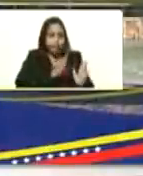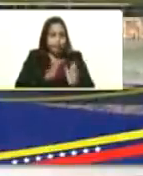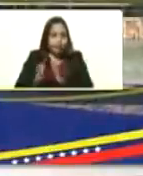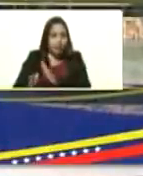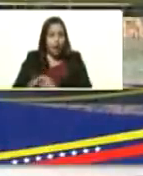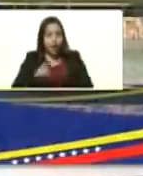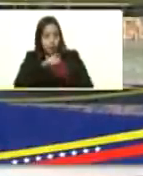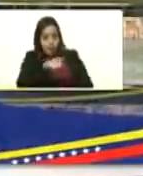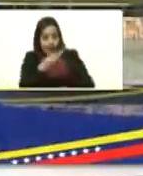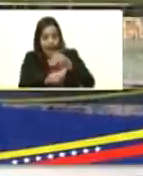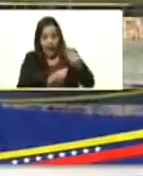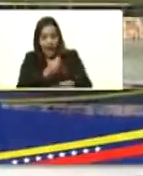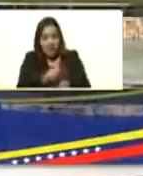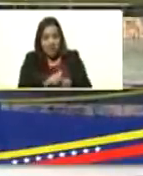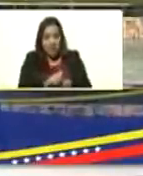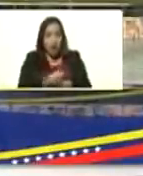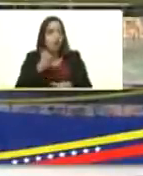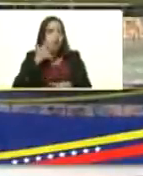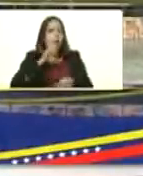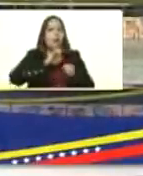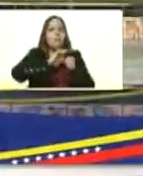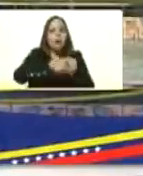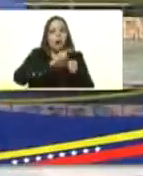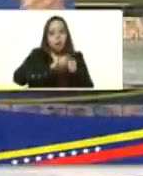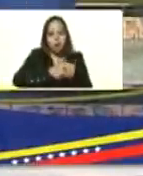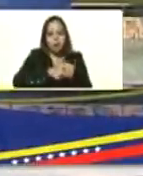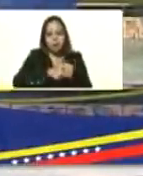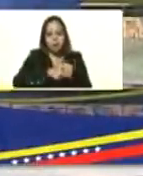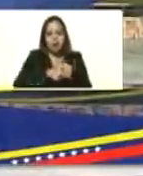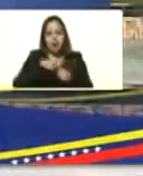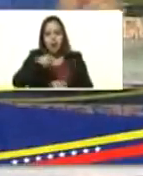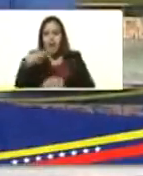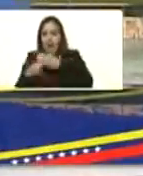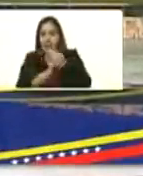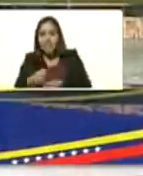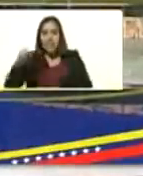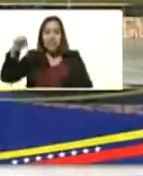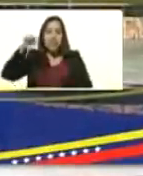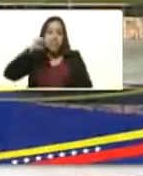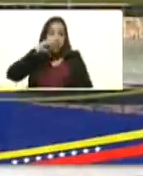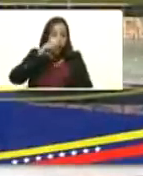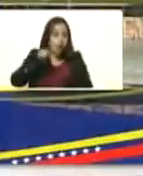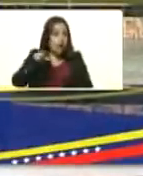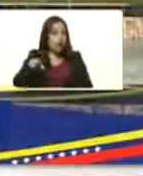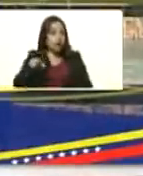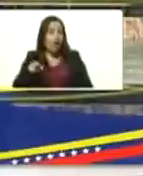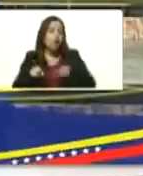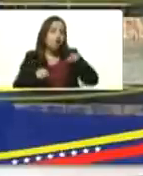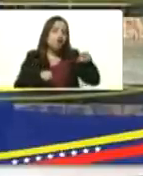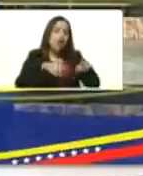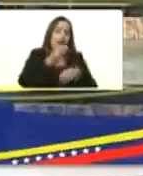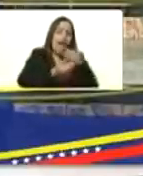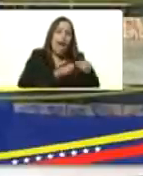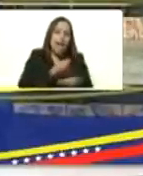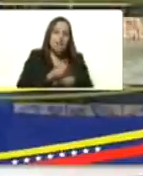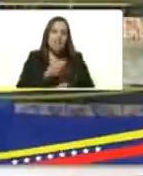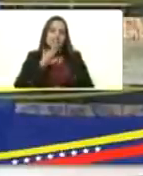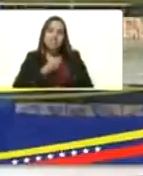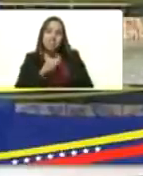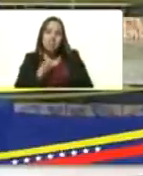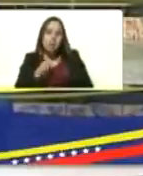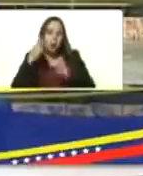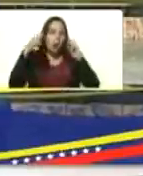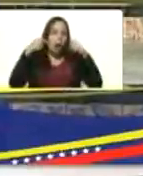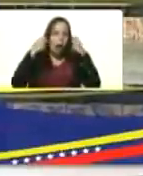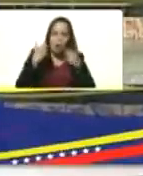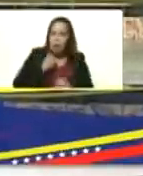produce si usted produce una papa por allá si usted produce zanahorias por allá si usted tiene sus chivos y sus cabras por